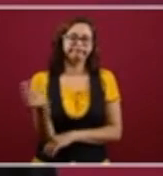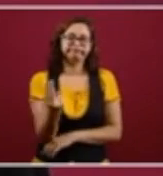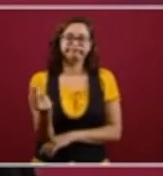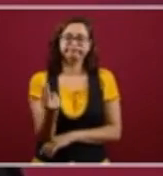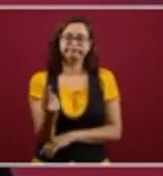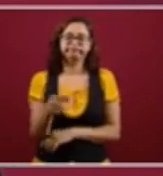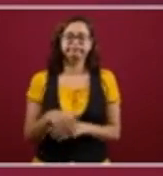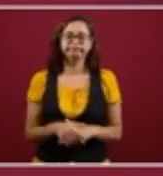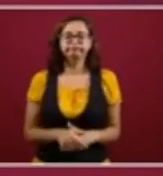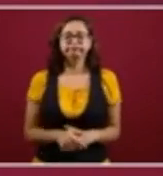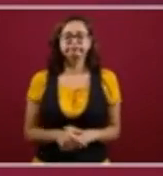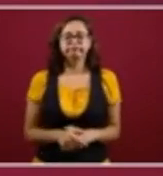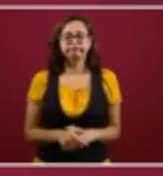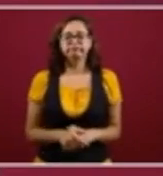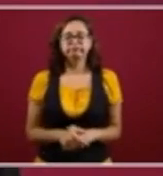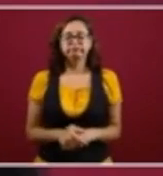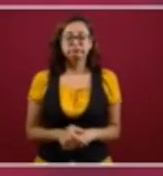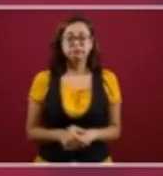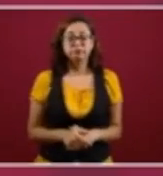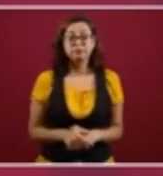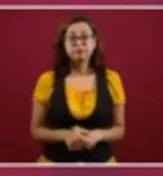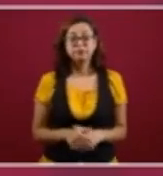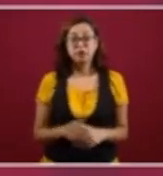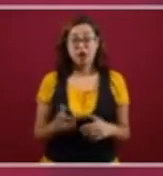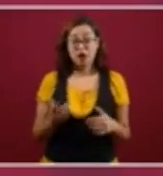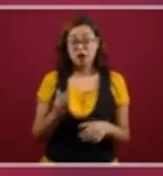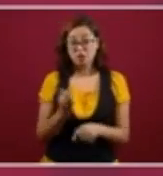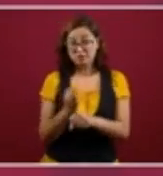Hay hospitales saturados,